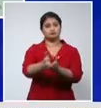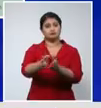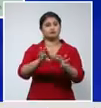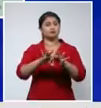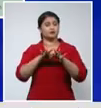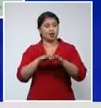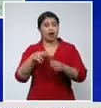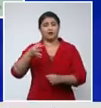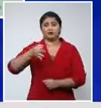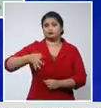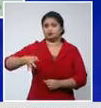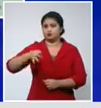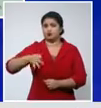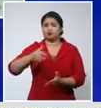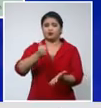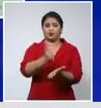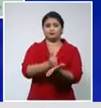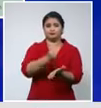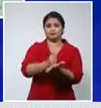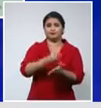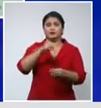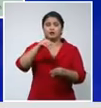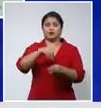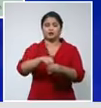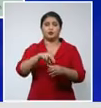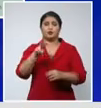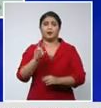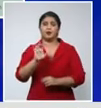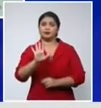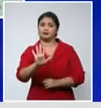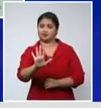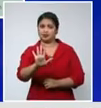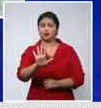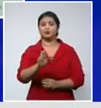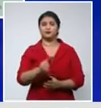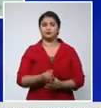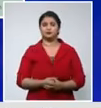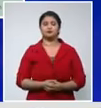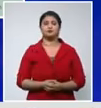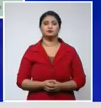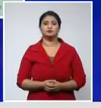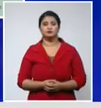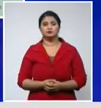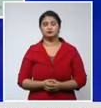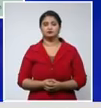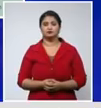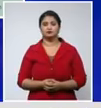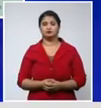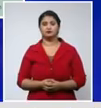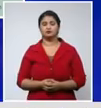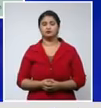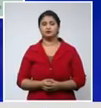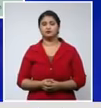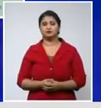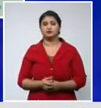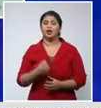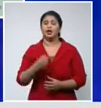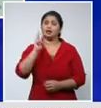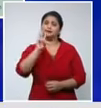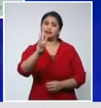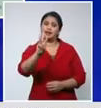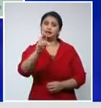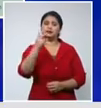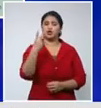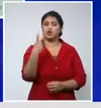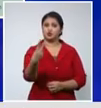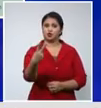cabecera, 25 casos autóctonos ayer, Palma Soriano 3, Contramaestre 2,